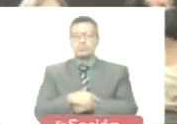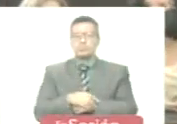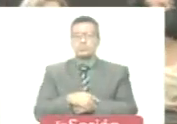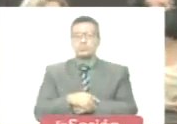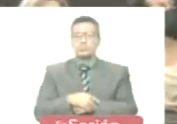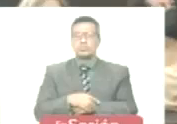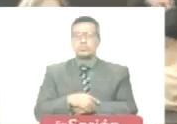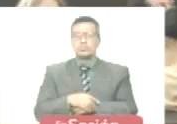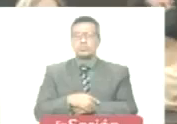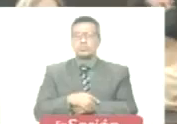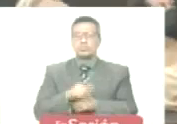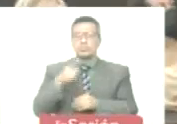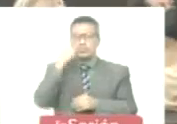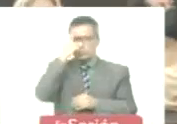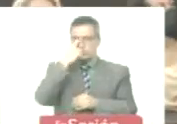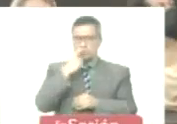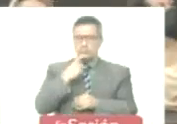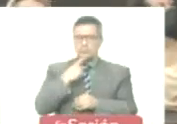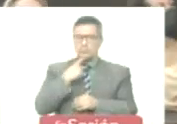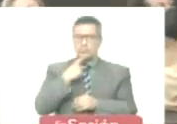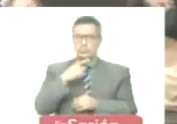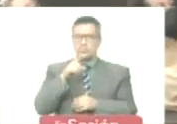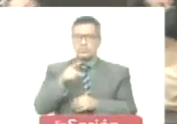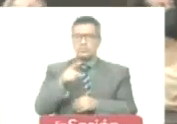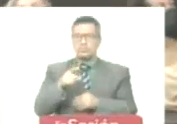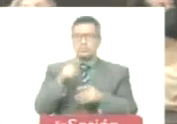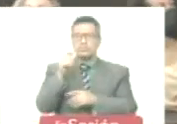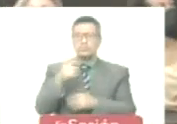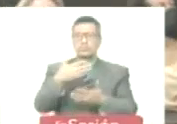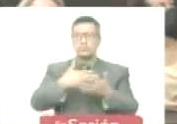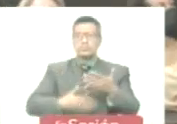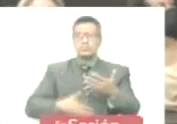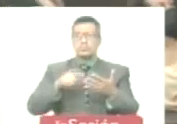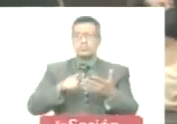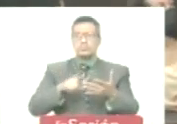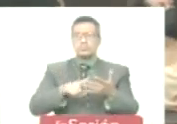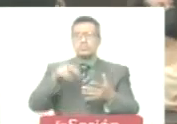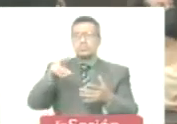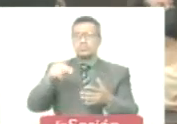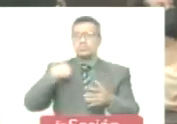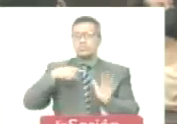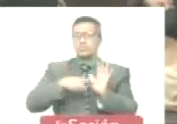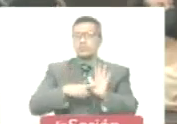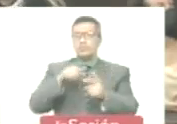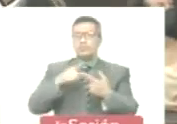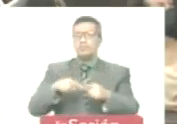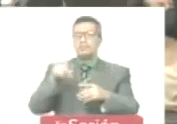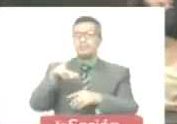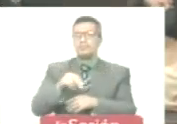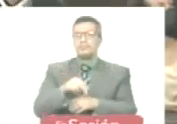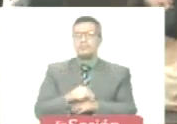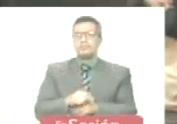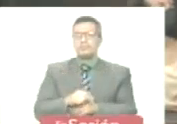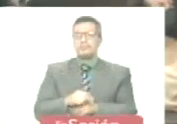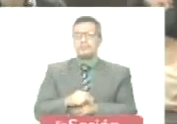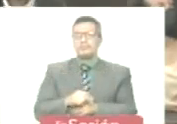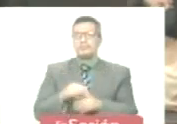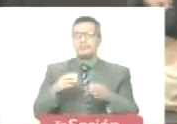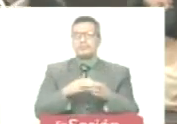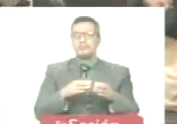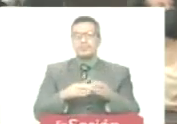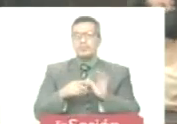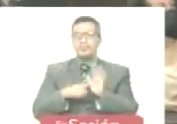de seriedad, esta propuesta la vamos a negar y vamos a levantar nuestras dos manos para honrar la